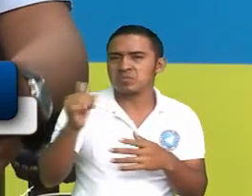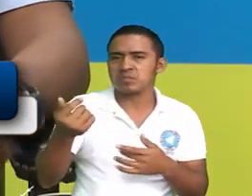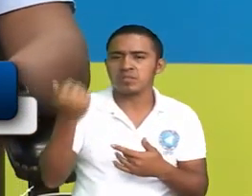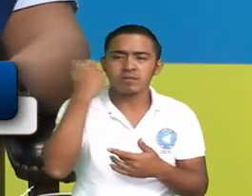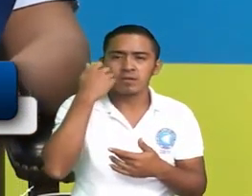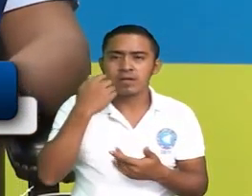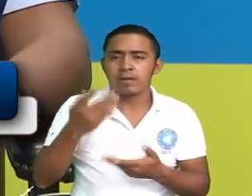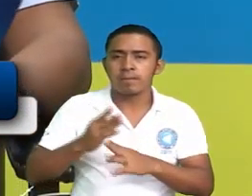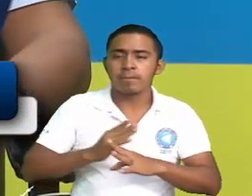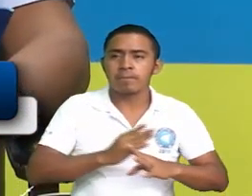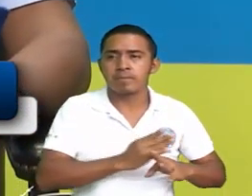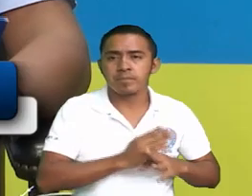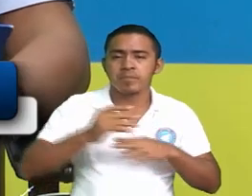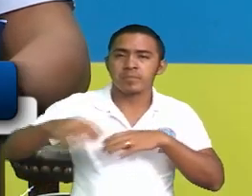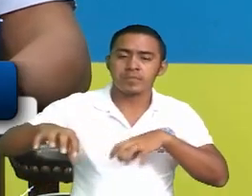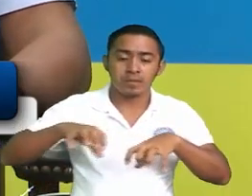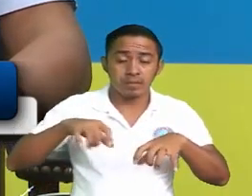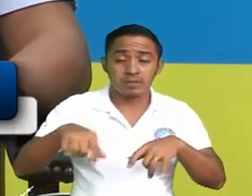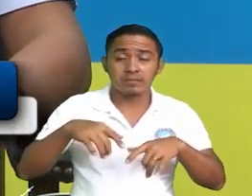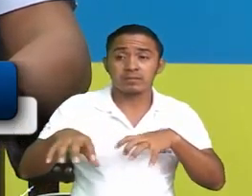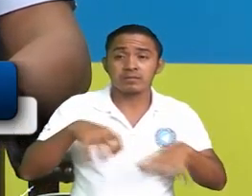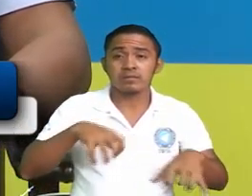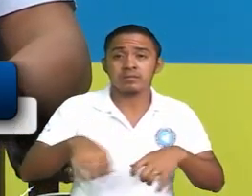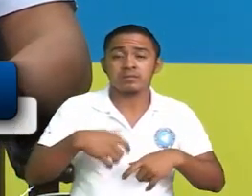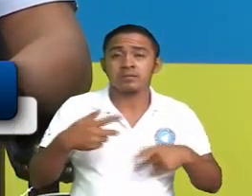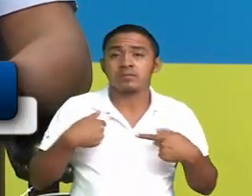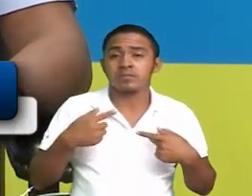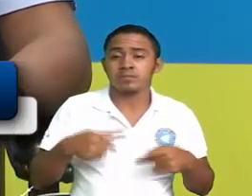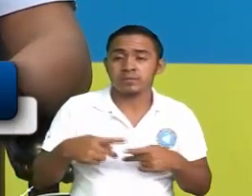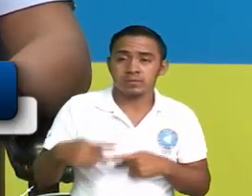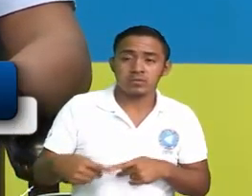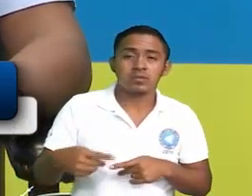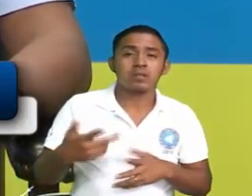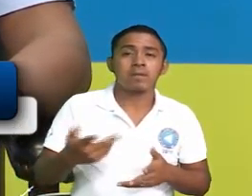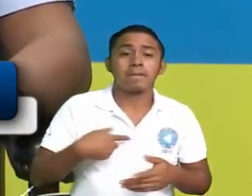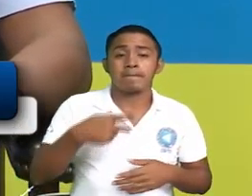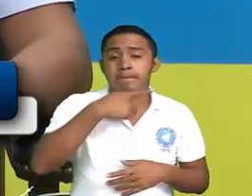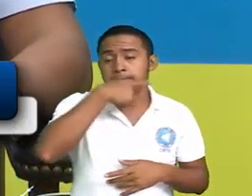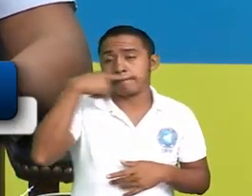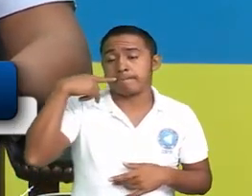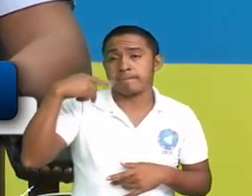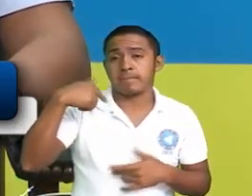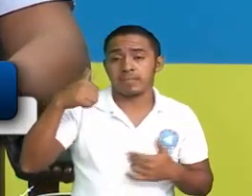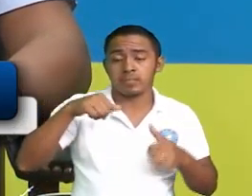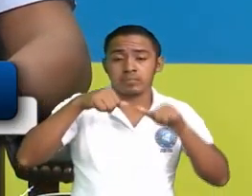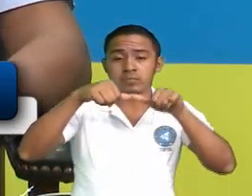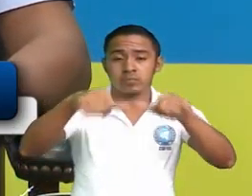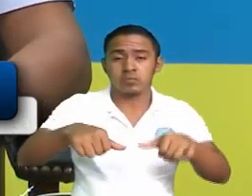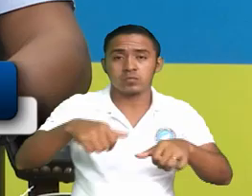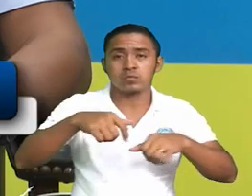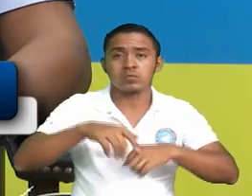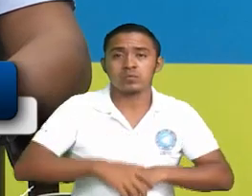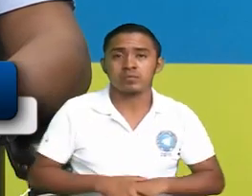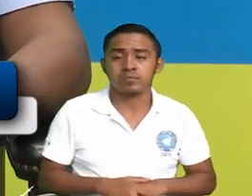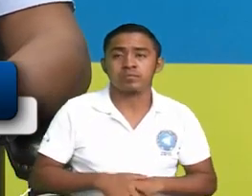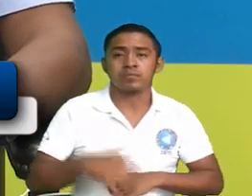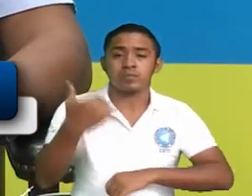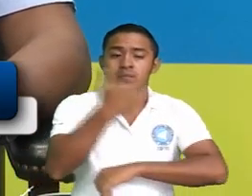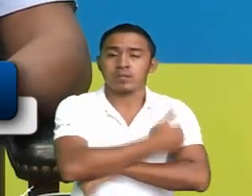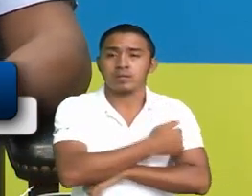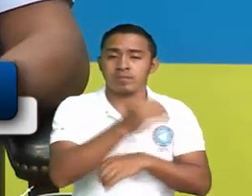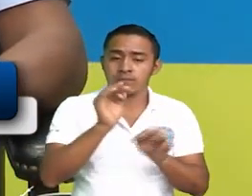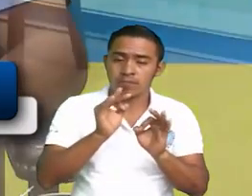libran esta vacuna? Y si nosotros como nicaragüenses, como padres de familia, seguimos ese esquema de vacunación al